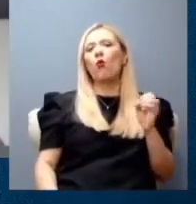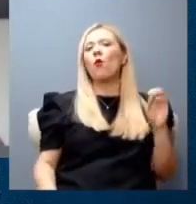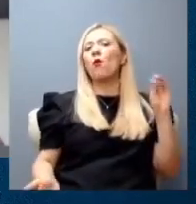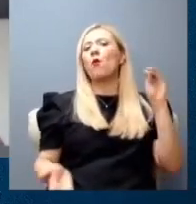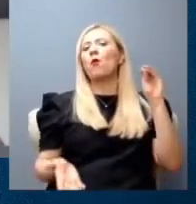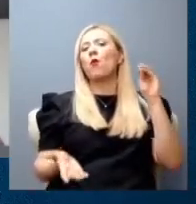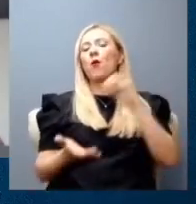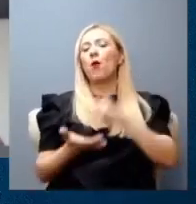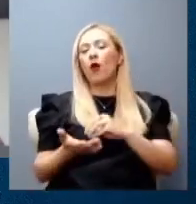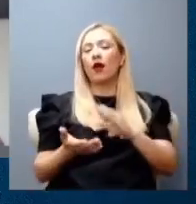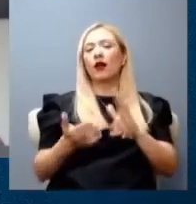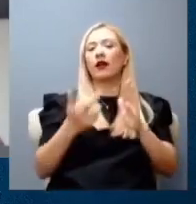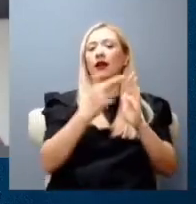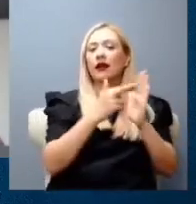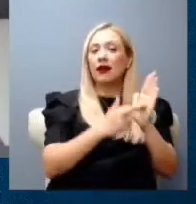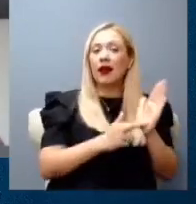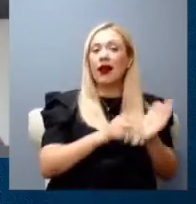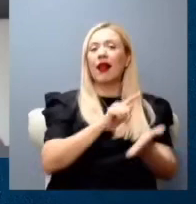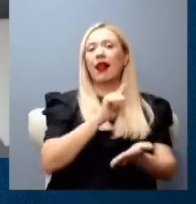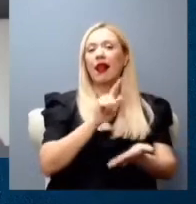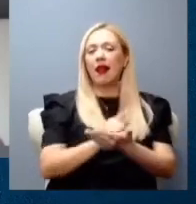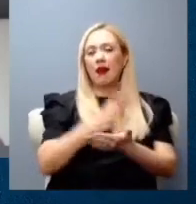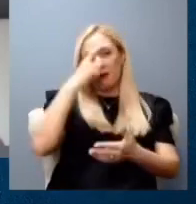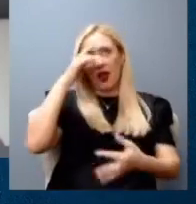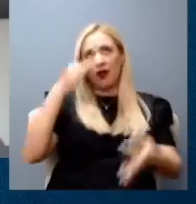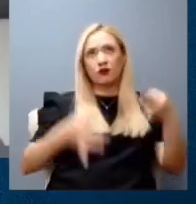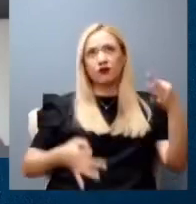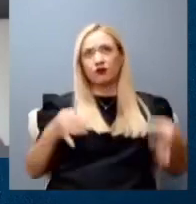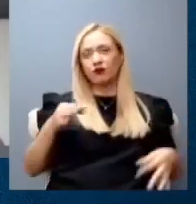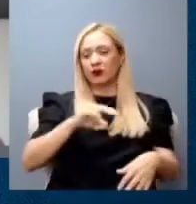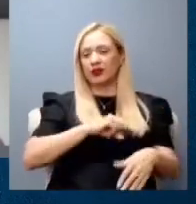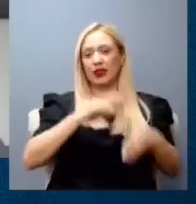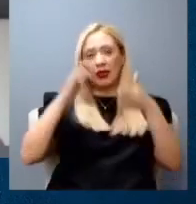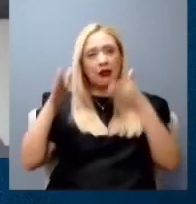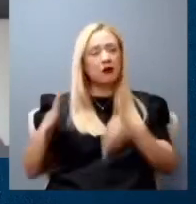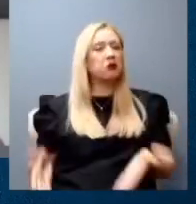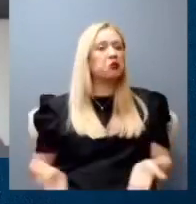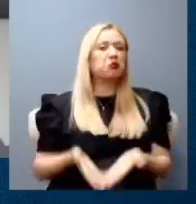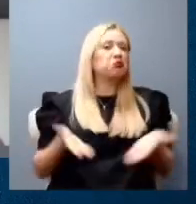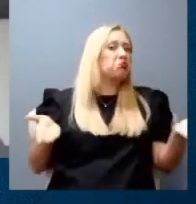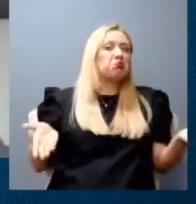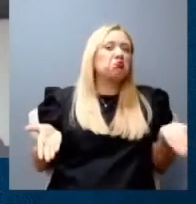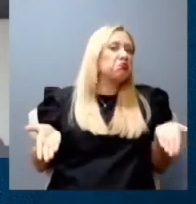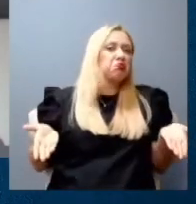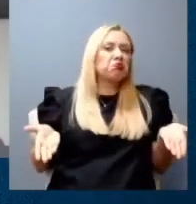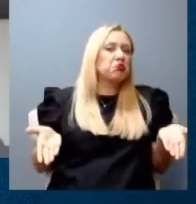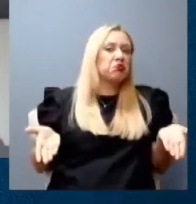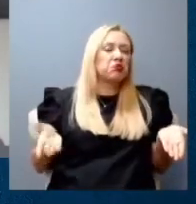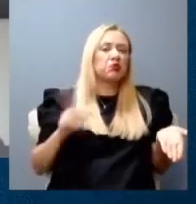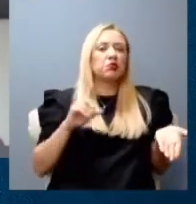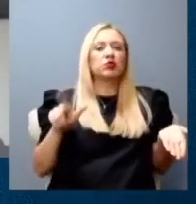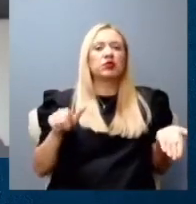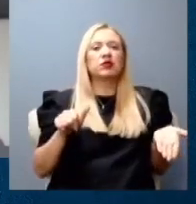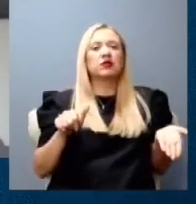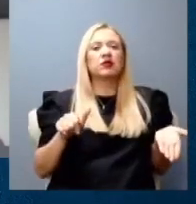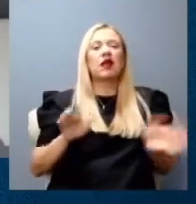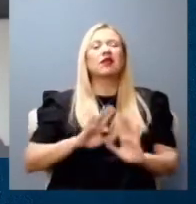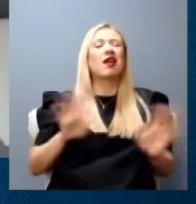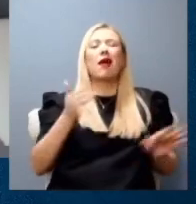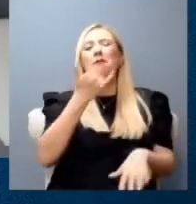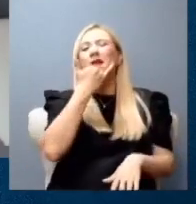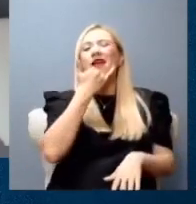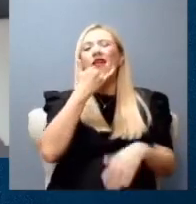marco de justicia transicional. De hecho, en la mayoría de los casos, pues esas negociaciones terminaron con amnistías